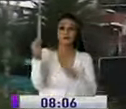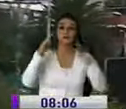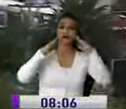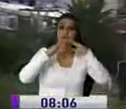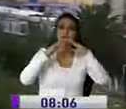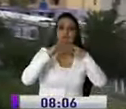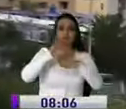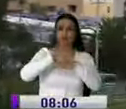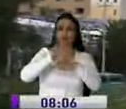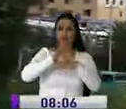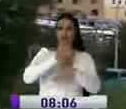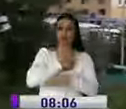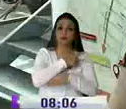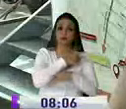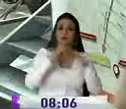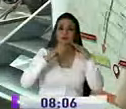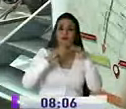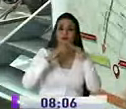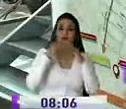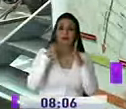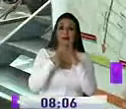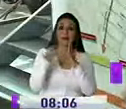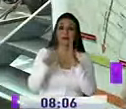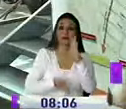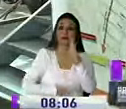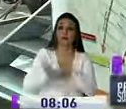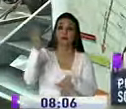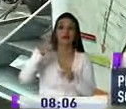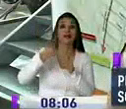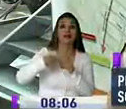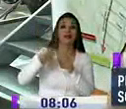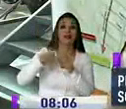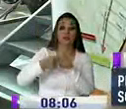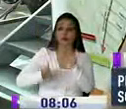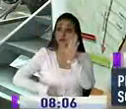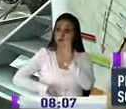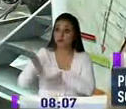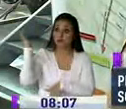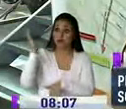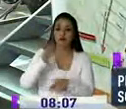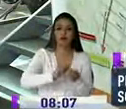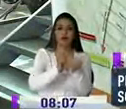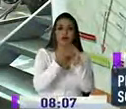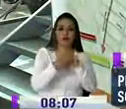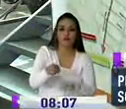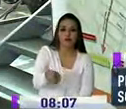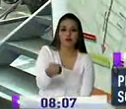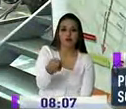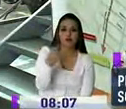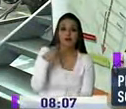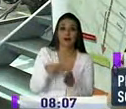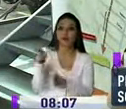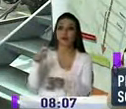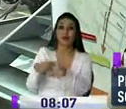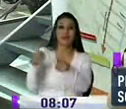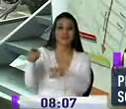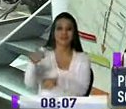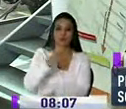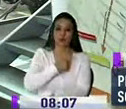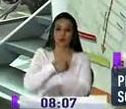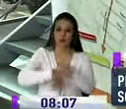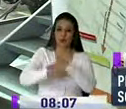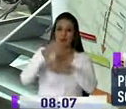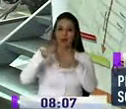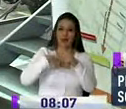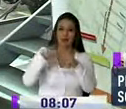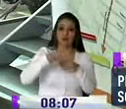a los propietarios de las casas. Deben pedir al propietario que por favor cambie las seguridades en vista de que los anteriores arrendatarios